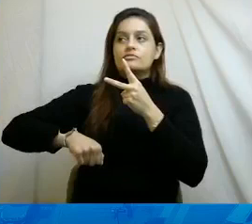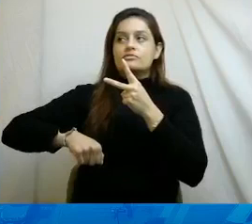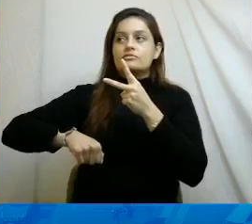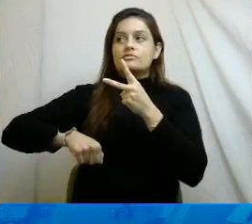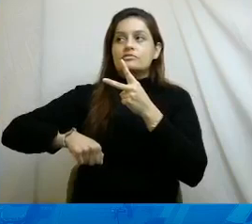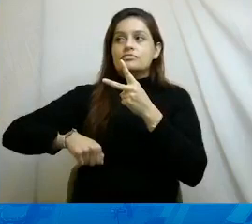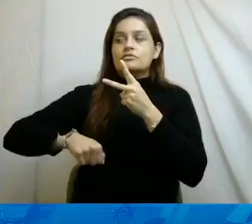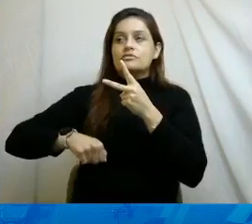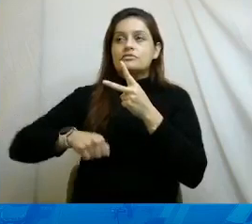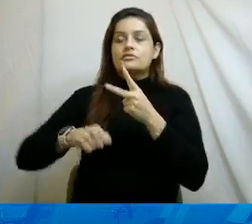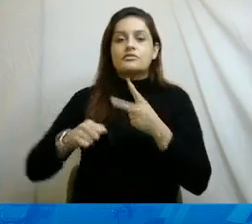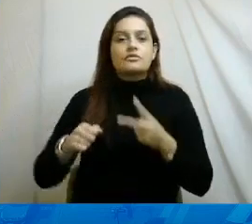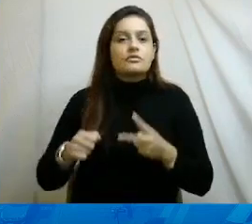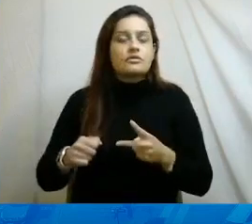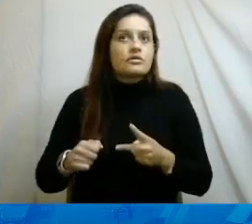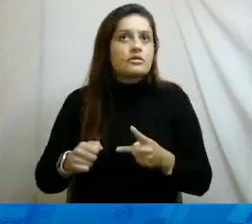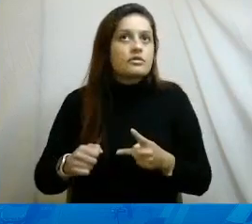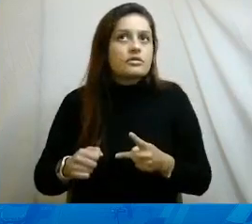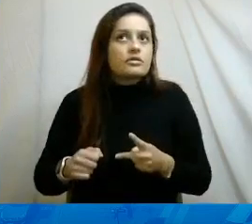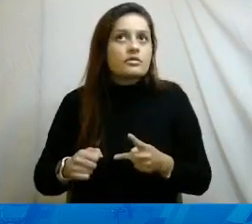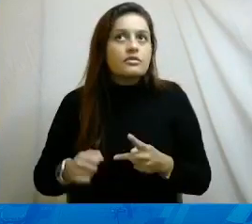¿Cómo? ¿Rechaza?